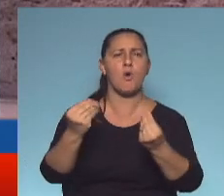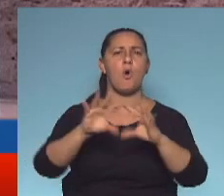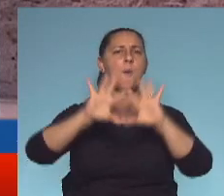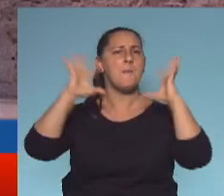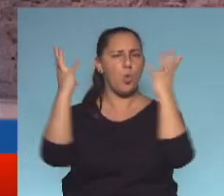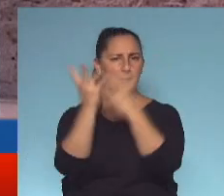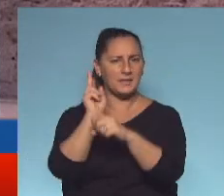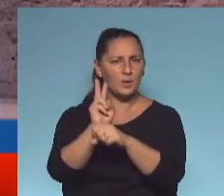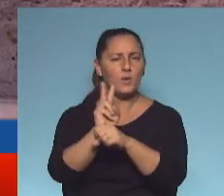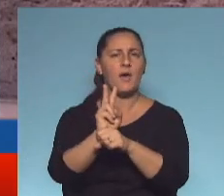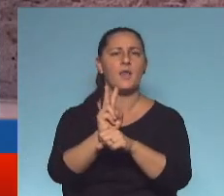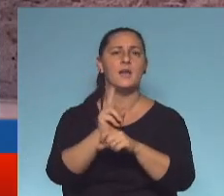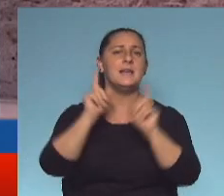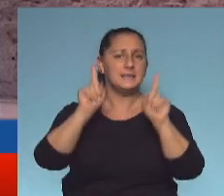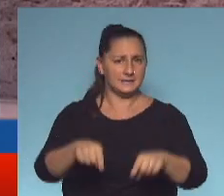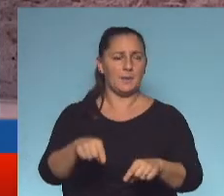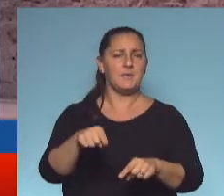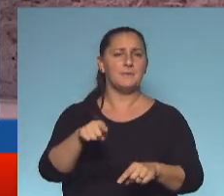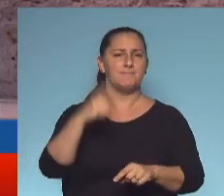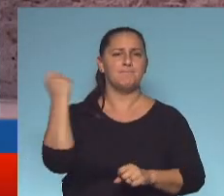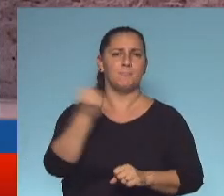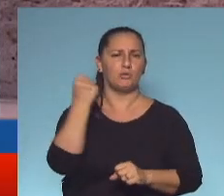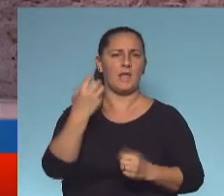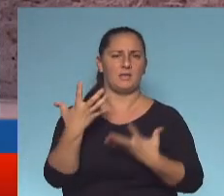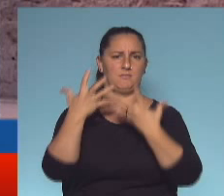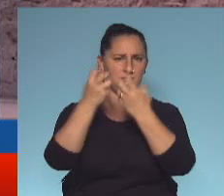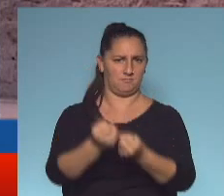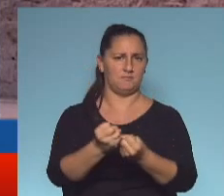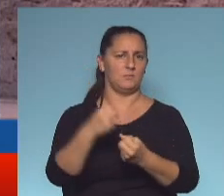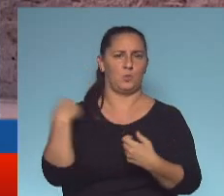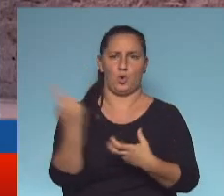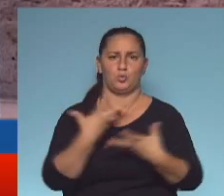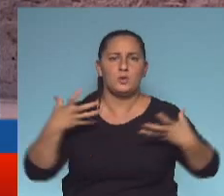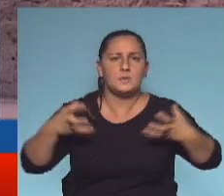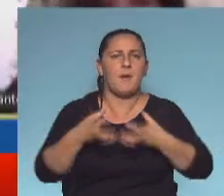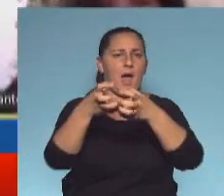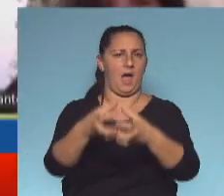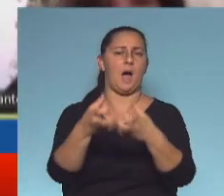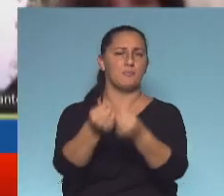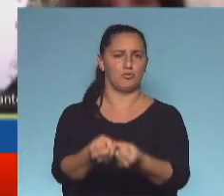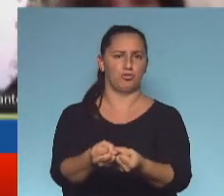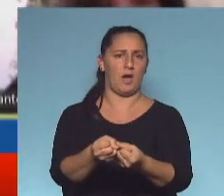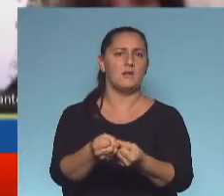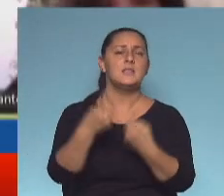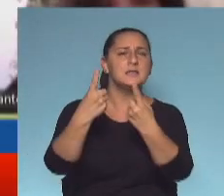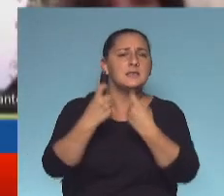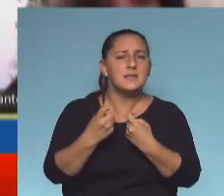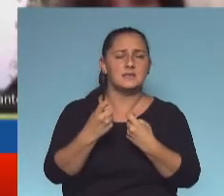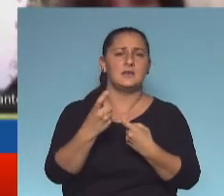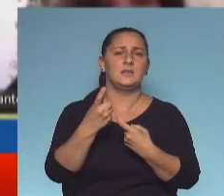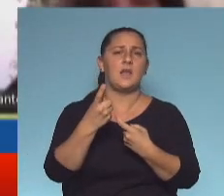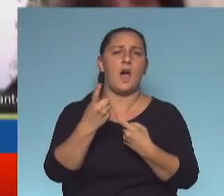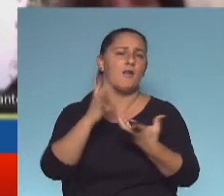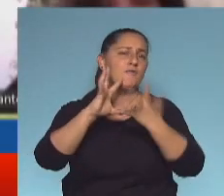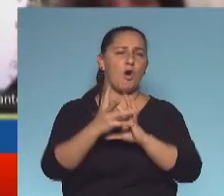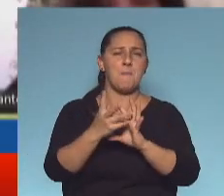ambiente. Creo que cuenten, por supuesto, con el apoyo de la FAO, del Conjunto de Naciones Unidas, para disponer de esta